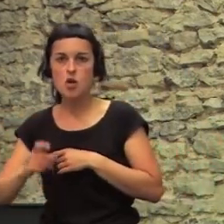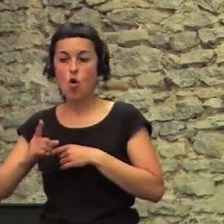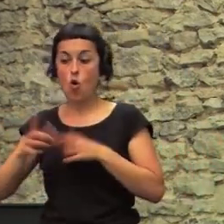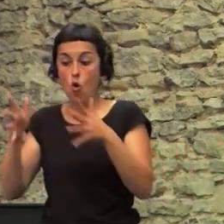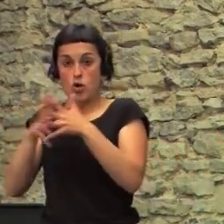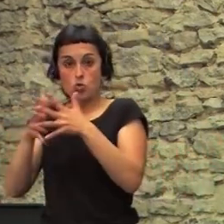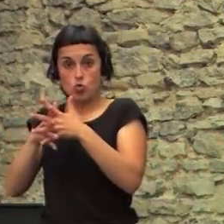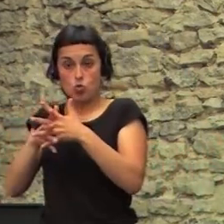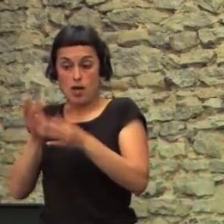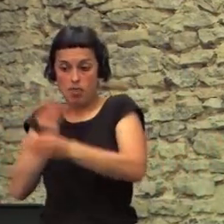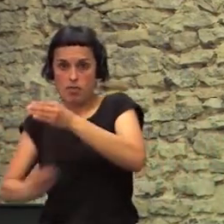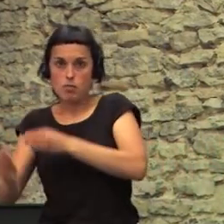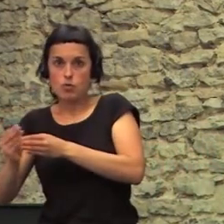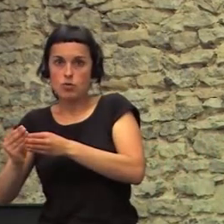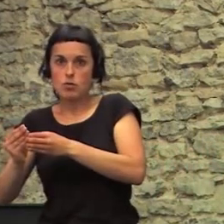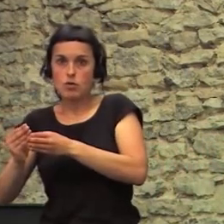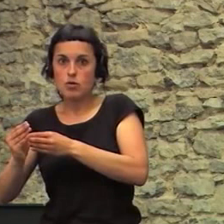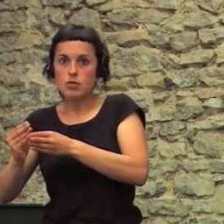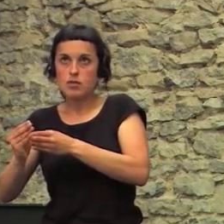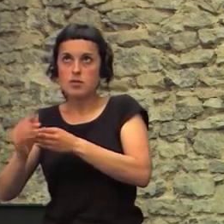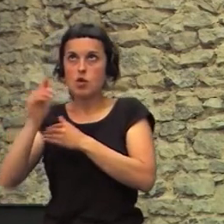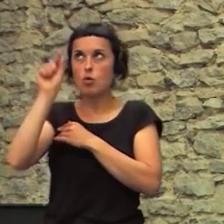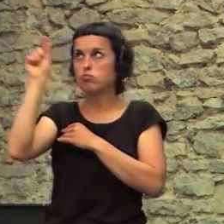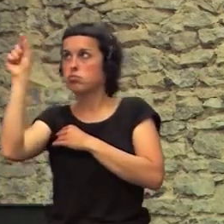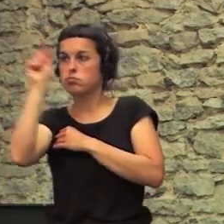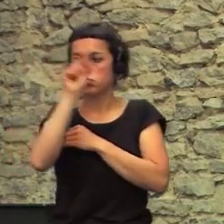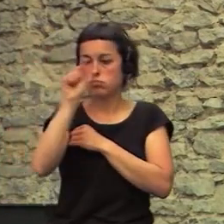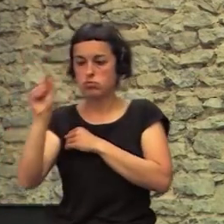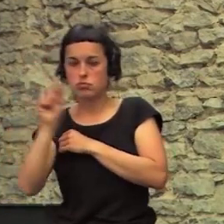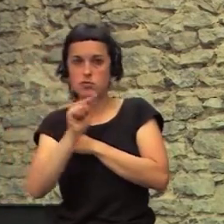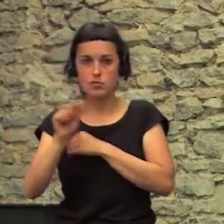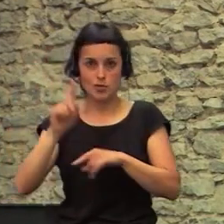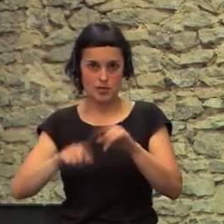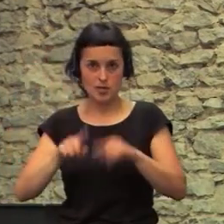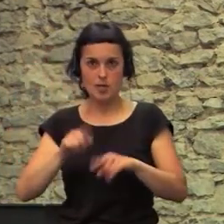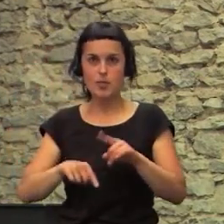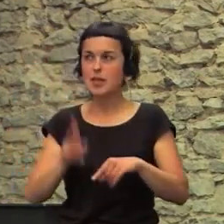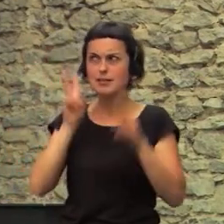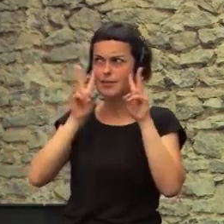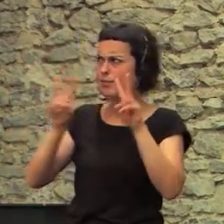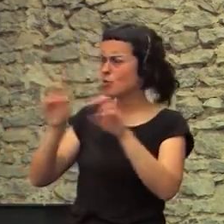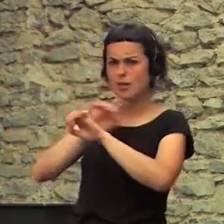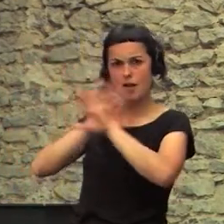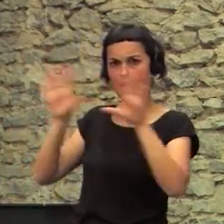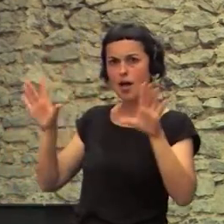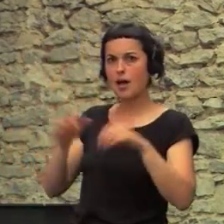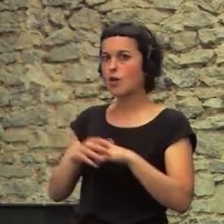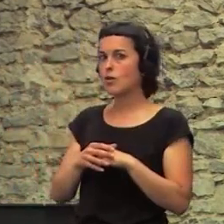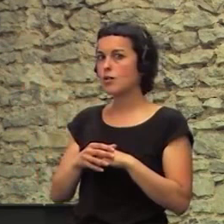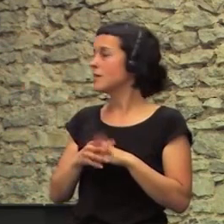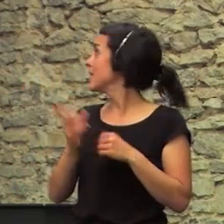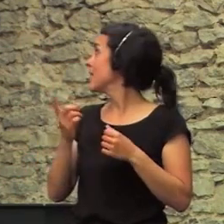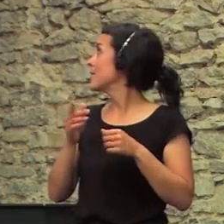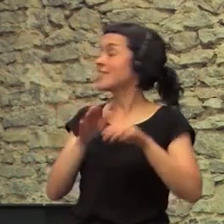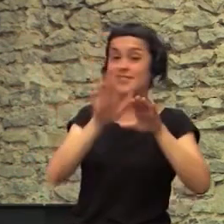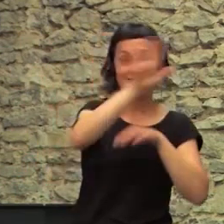reproductivas, está en un punto diferente. Y entonces es como que visibiliza muy bien. Además, se lo pone en un lado lo rosa,